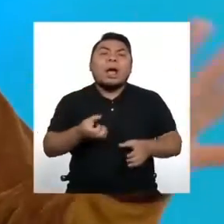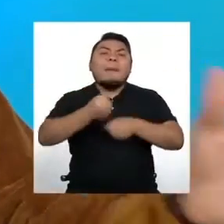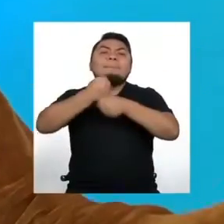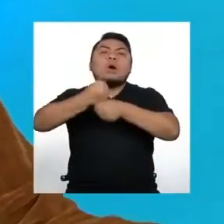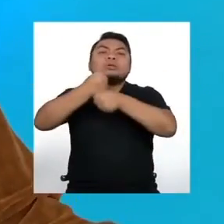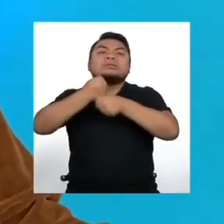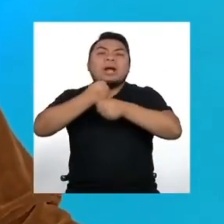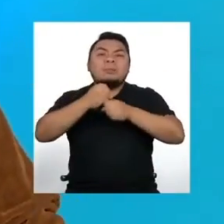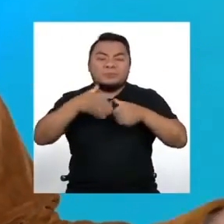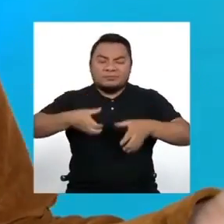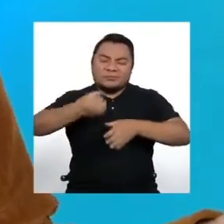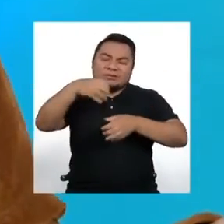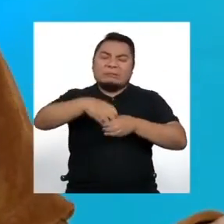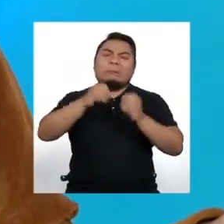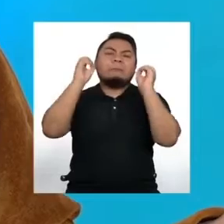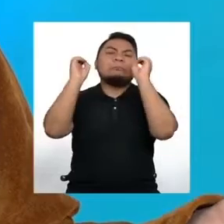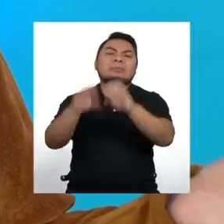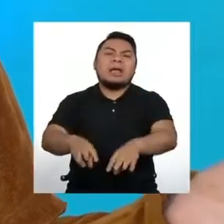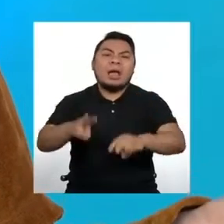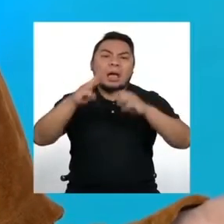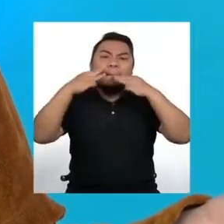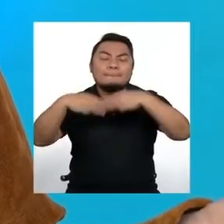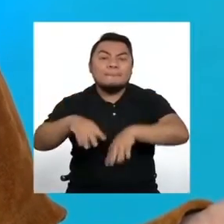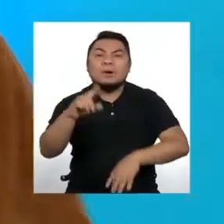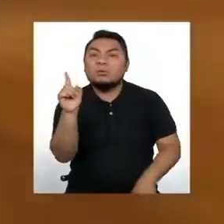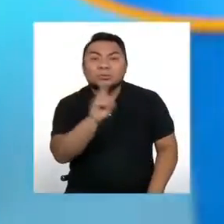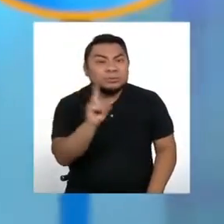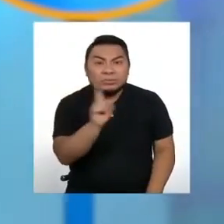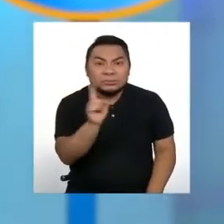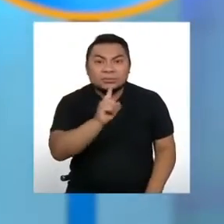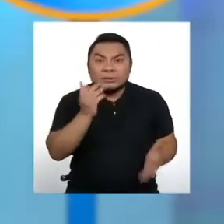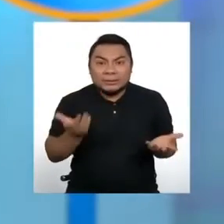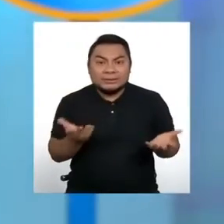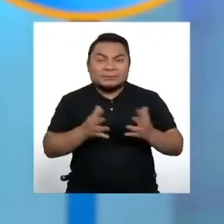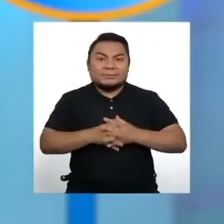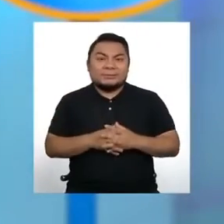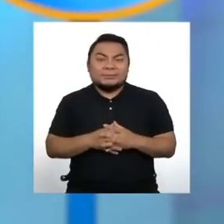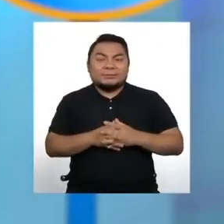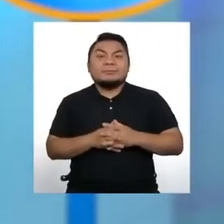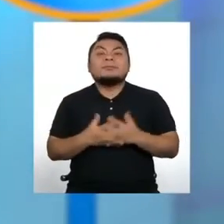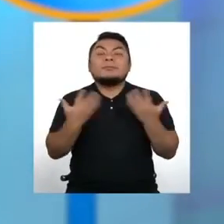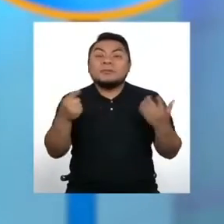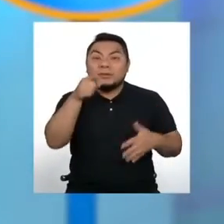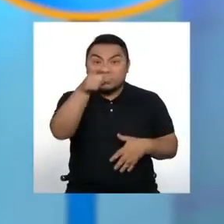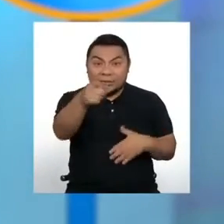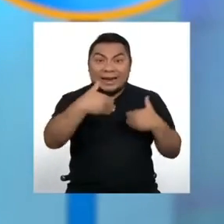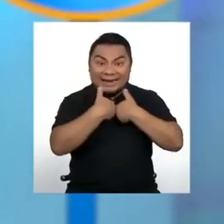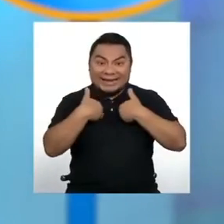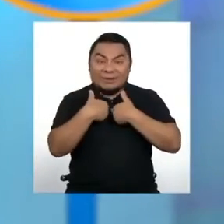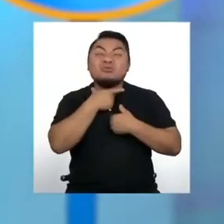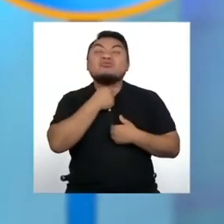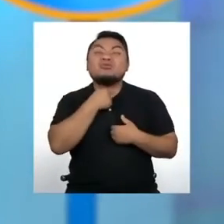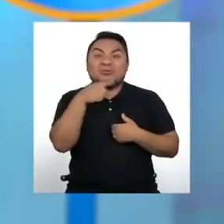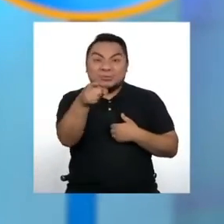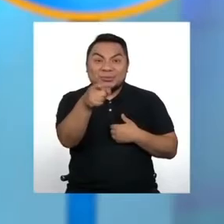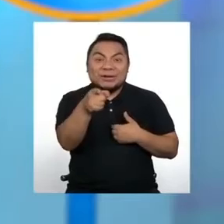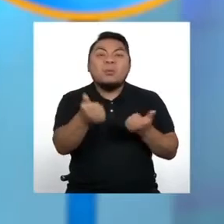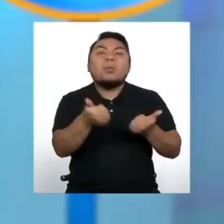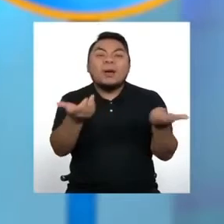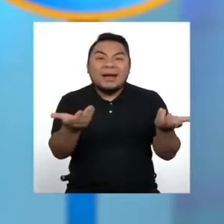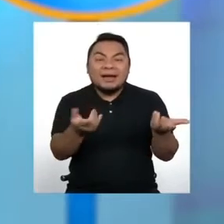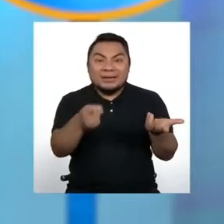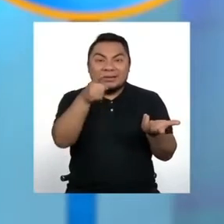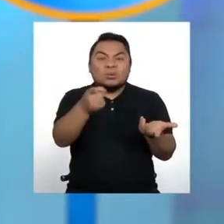Esta sesión está dirigida para niñas y niños de 18 meses de edad. Con necesidades educativas